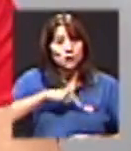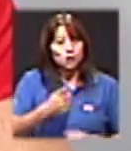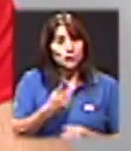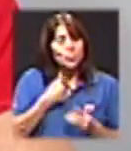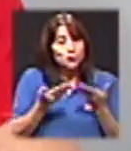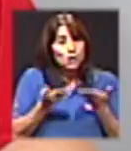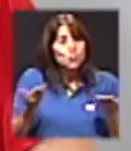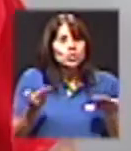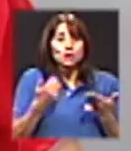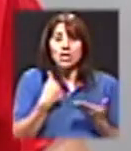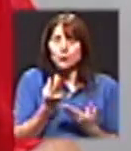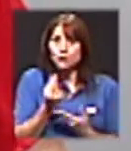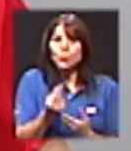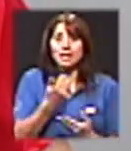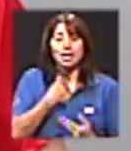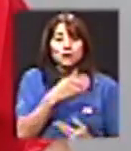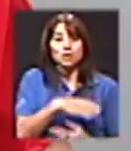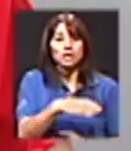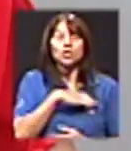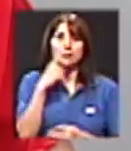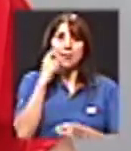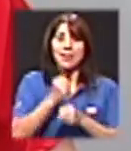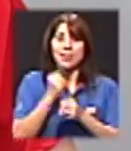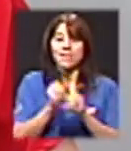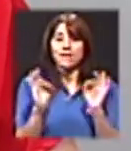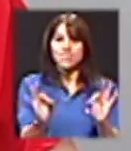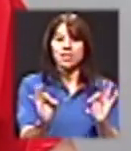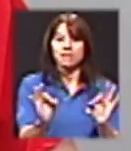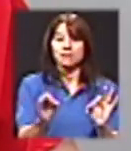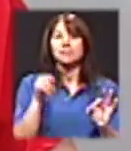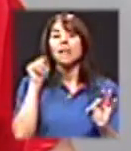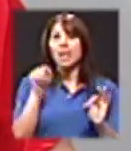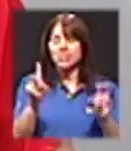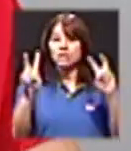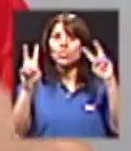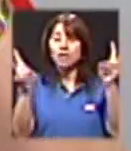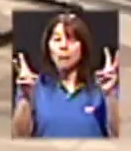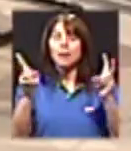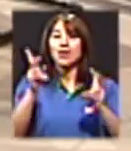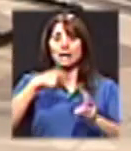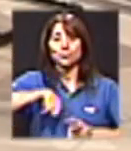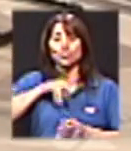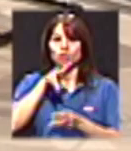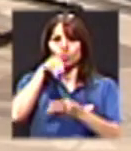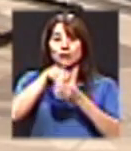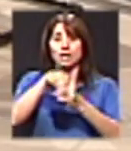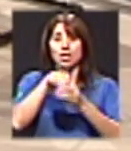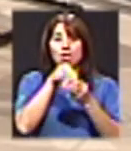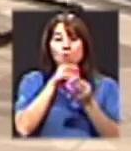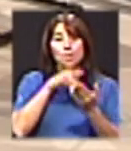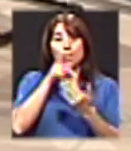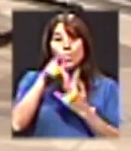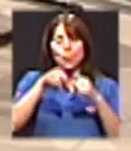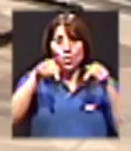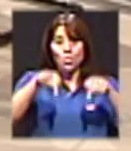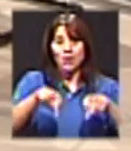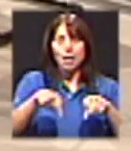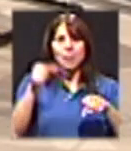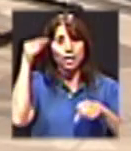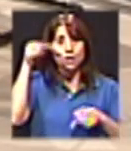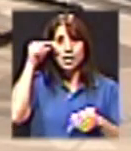condiciones para hacerlos bien. Ese es un tema que es un eje de nuestro programa de gobierno, que por cierto se presenta hoy ahora a las 10 de la